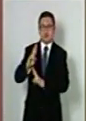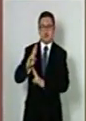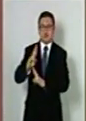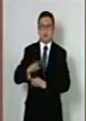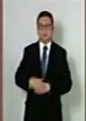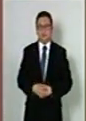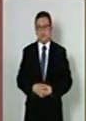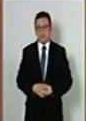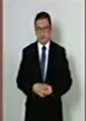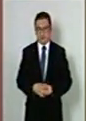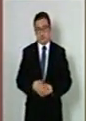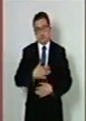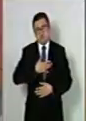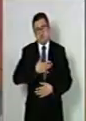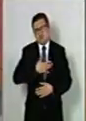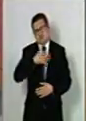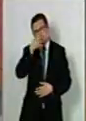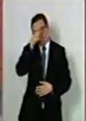Yo